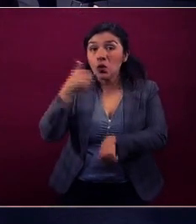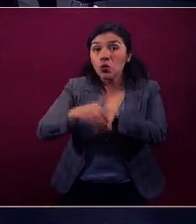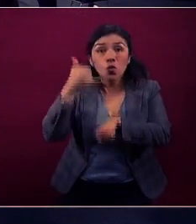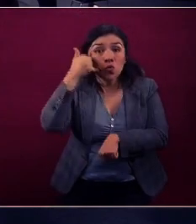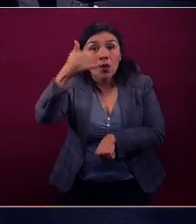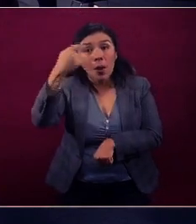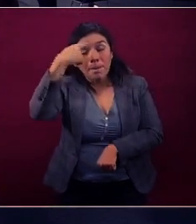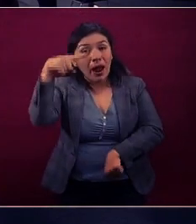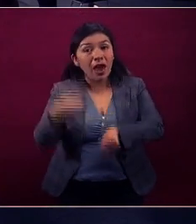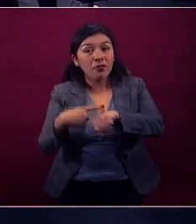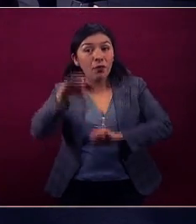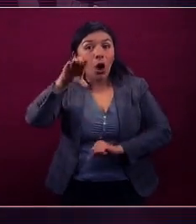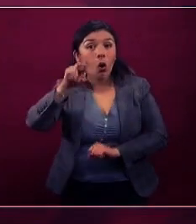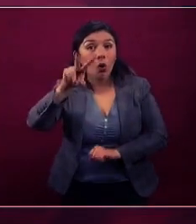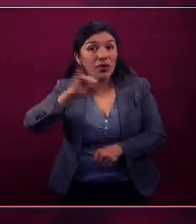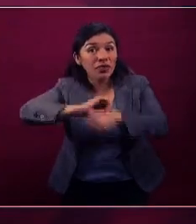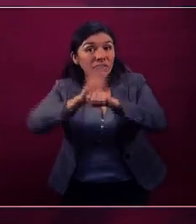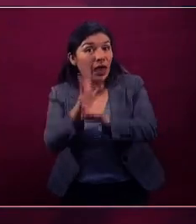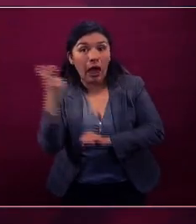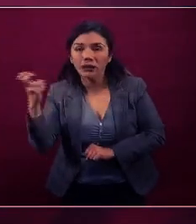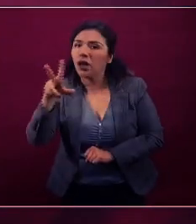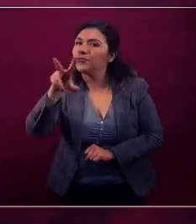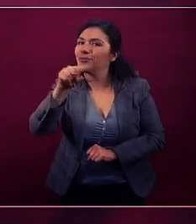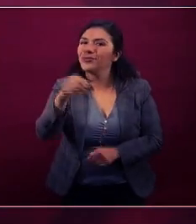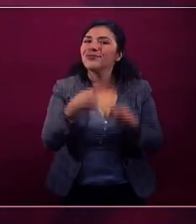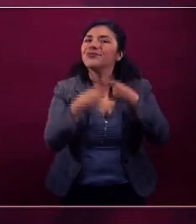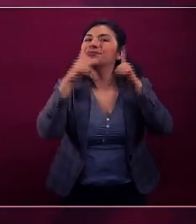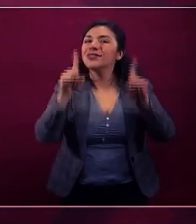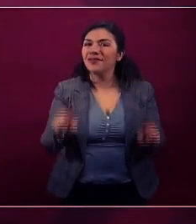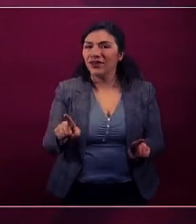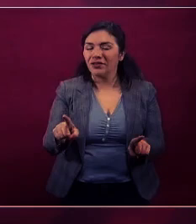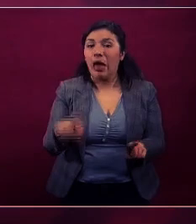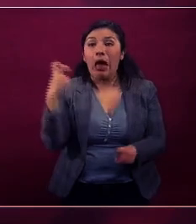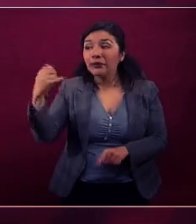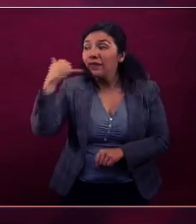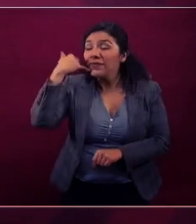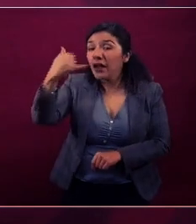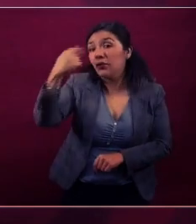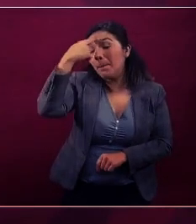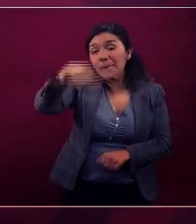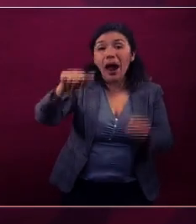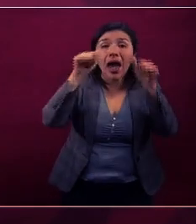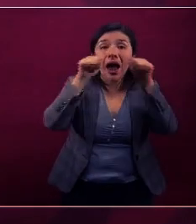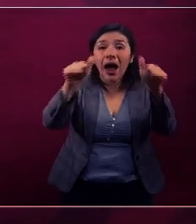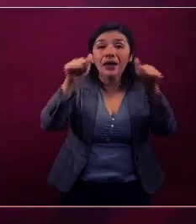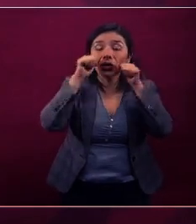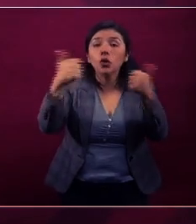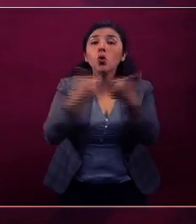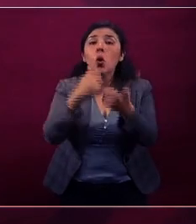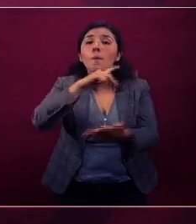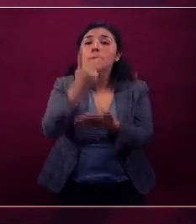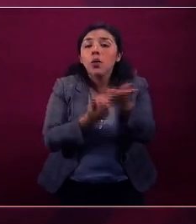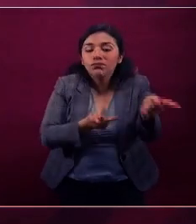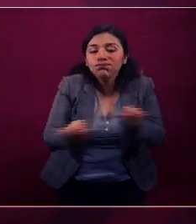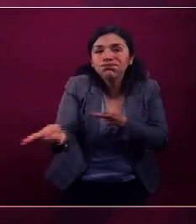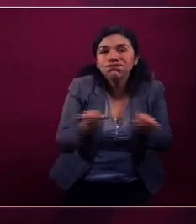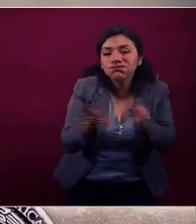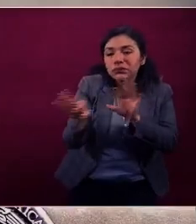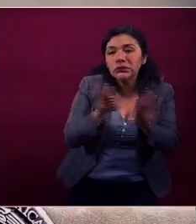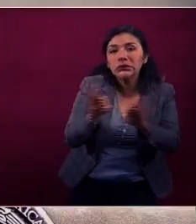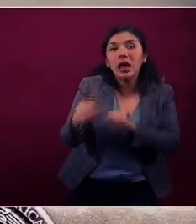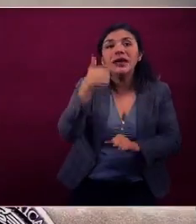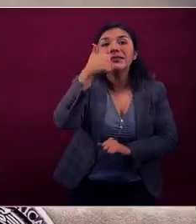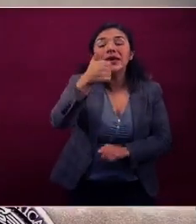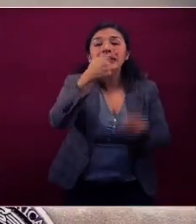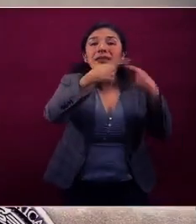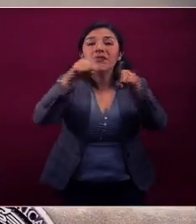para emergencias COVID. No es un número para emergencias COVID, es un número para atención programada, electiva, de